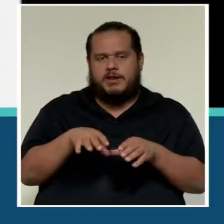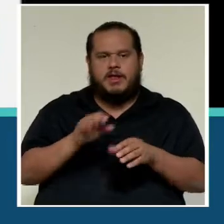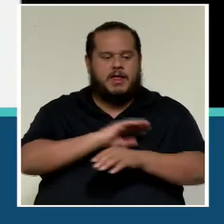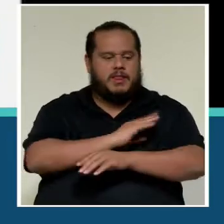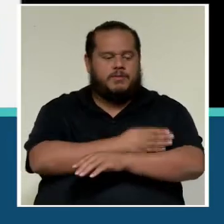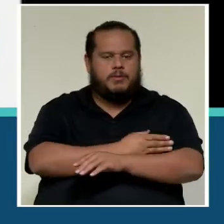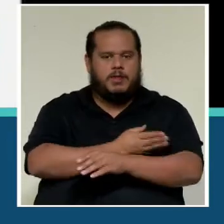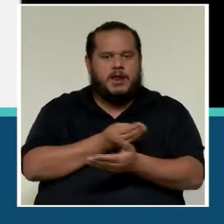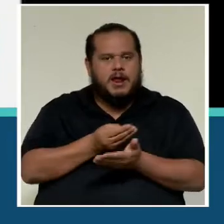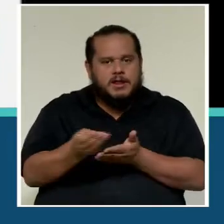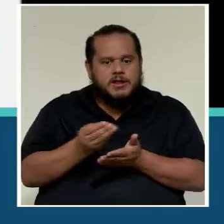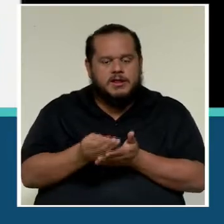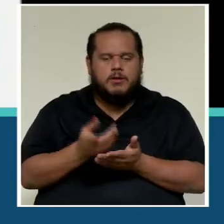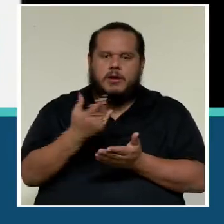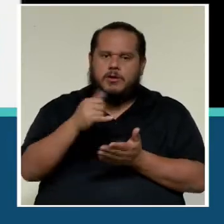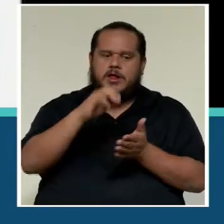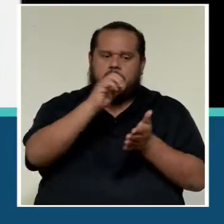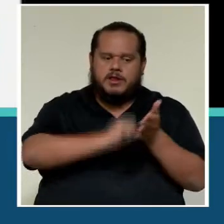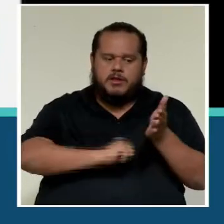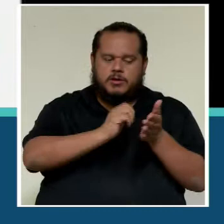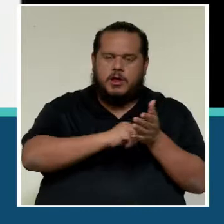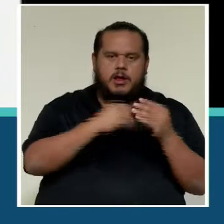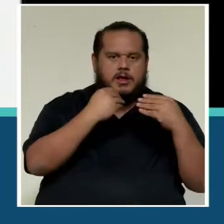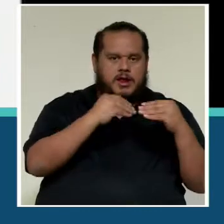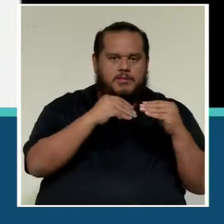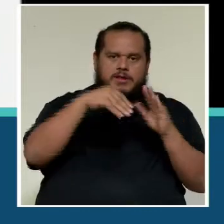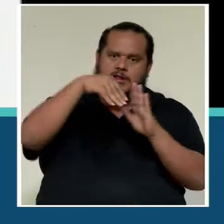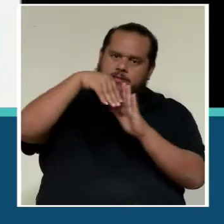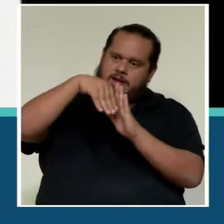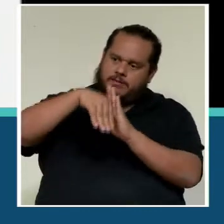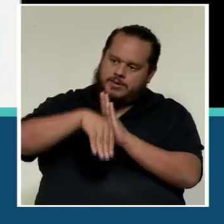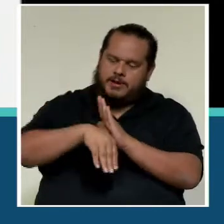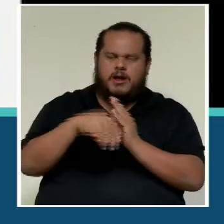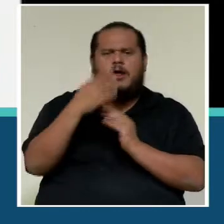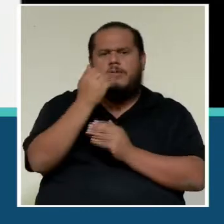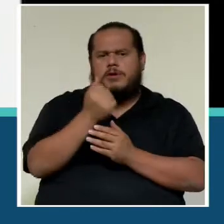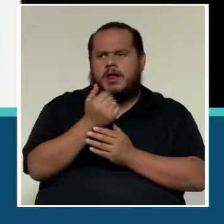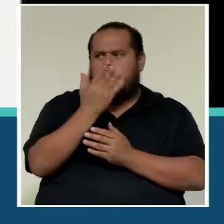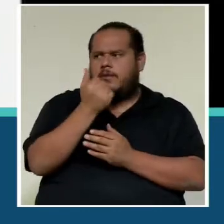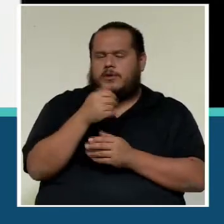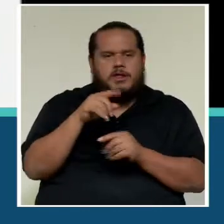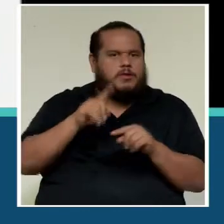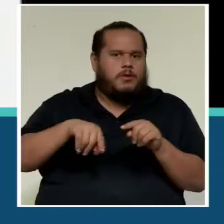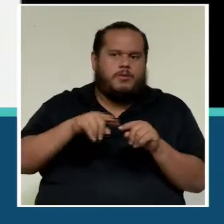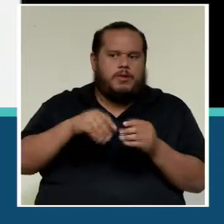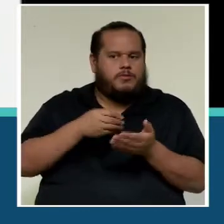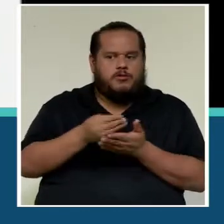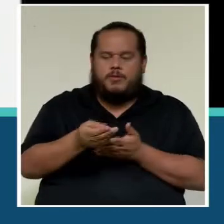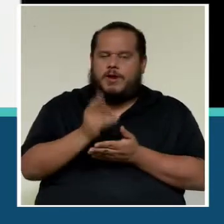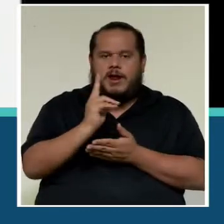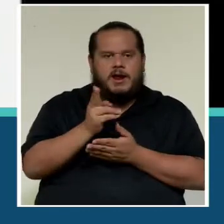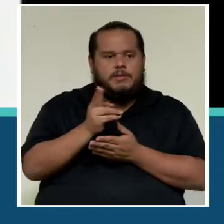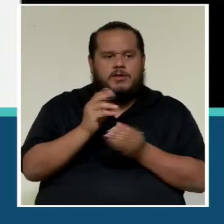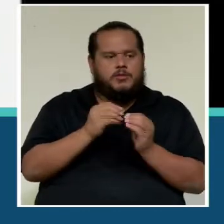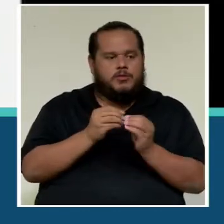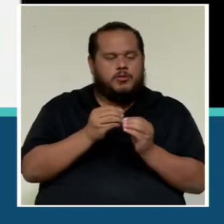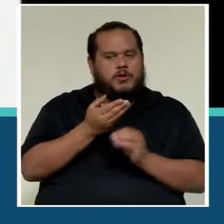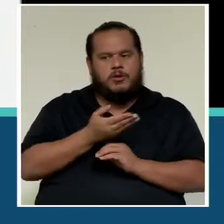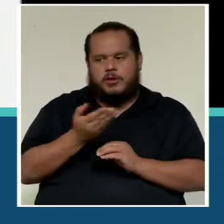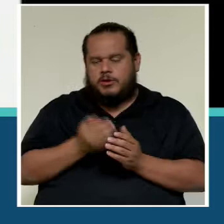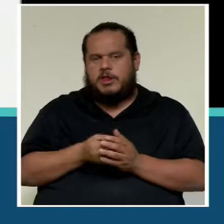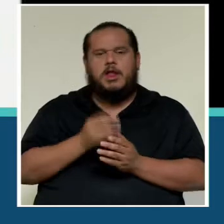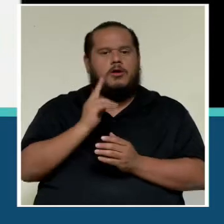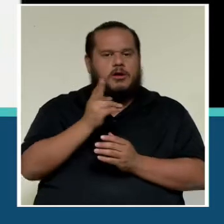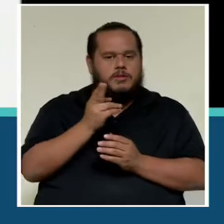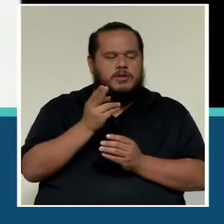lo tanto se está descontando que las ventas van a empezar a bajar. ¿Por qué? Porque no podemos comprar la misma cantidad de cosas con la misma cantidad de dinero